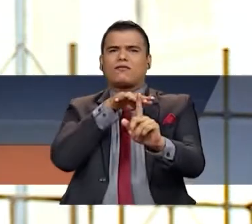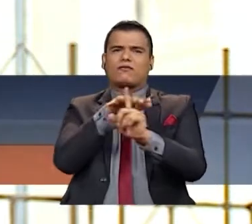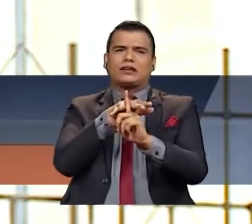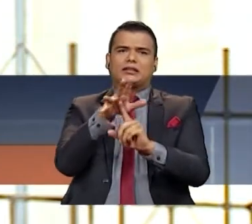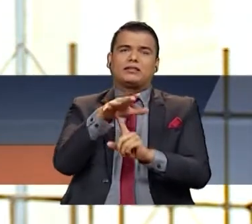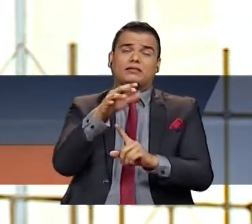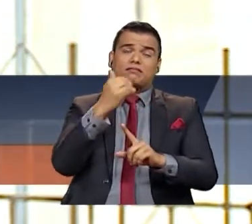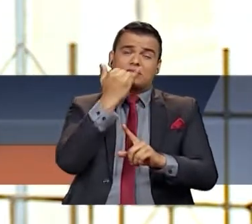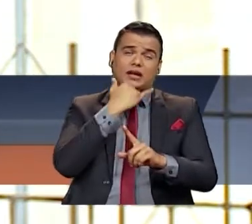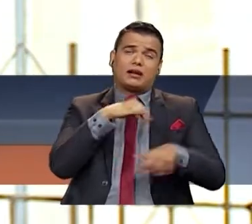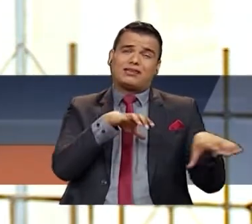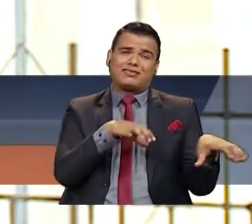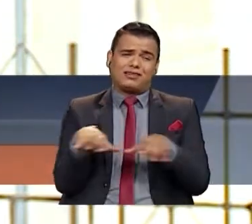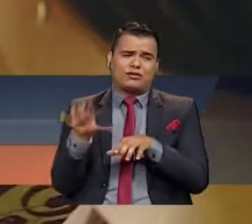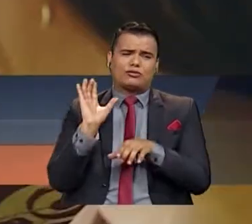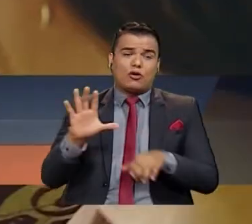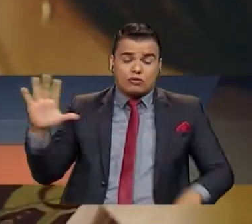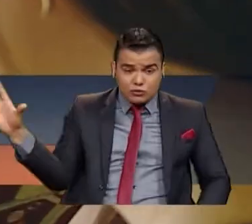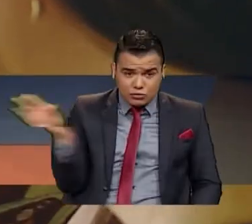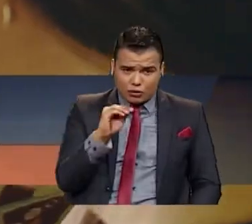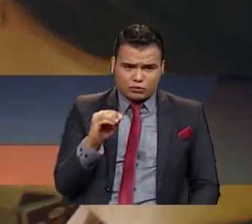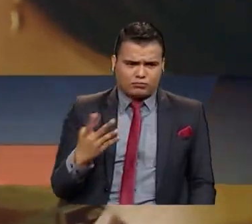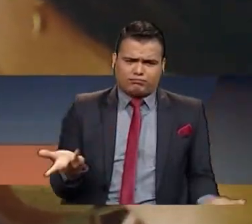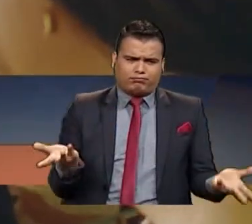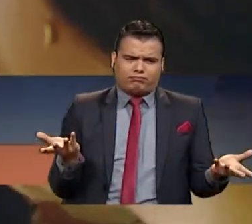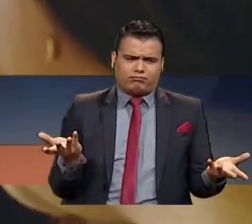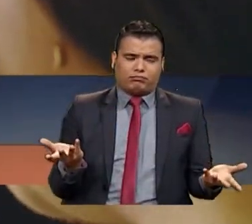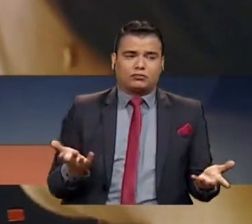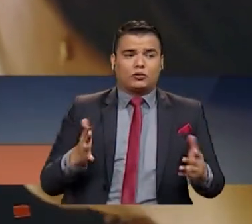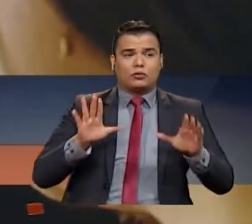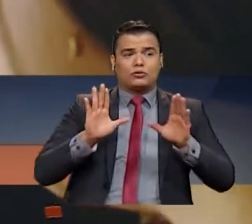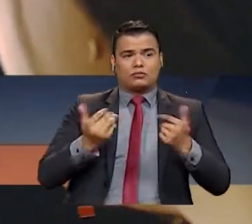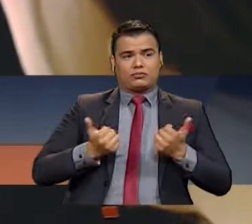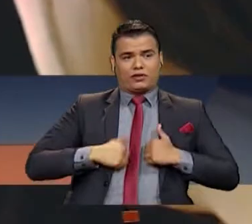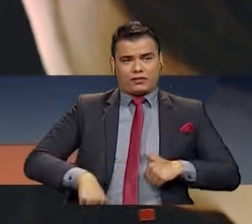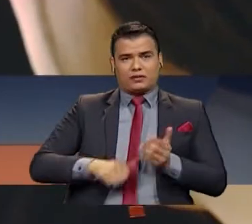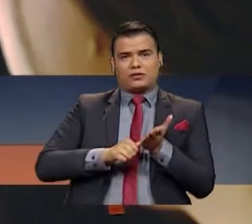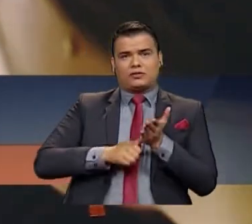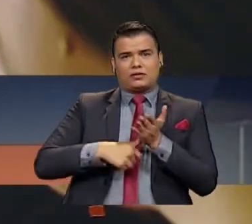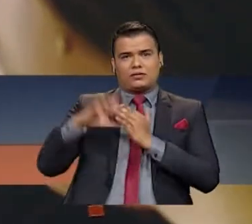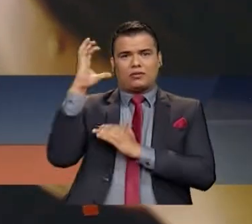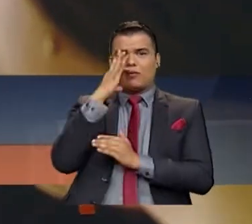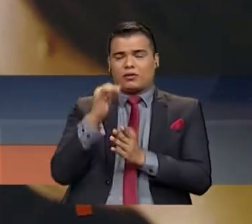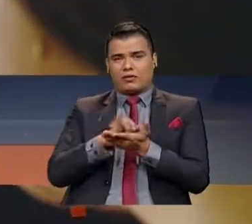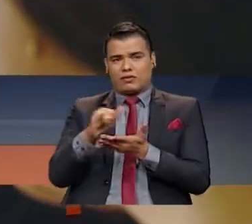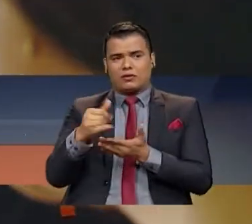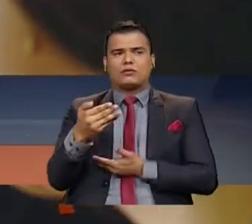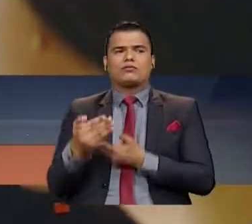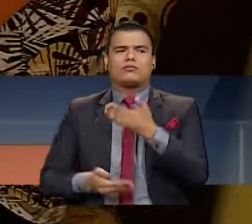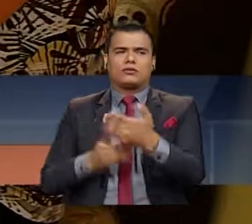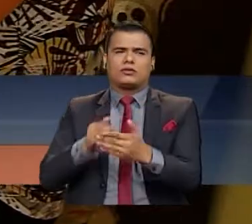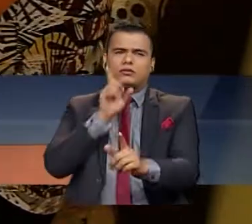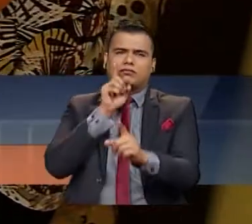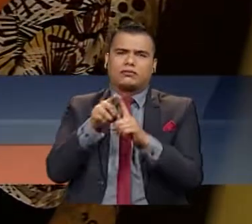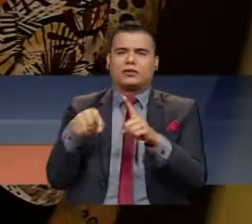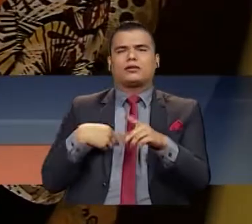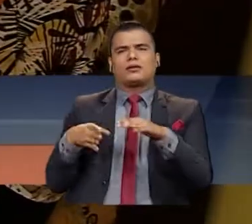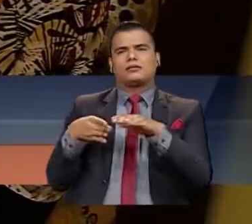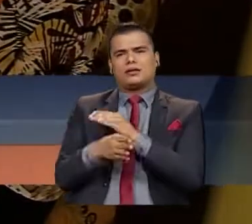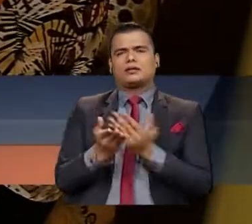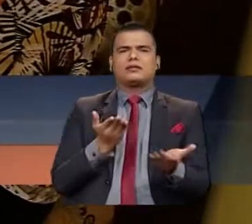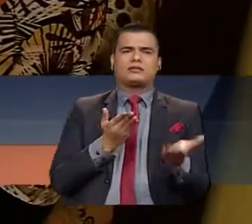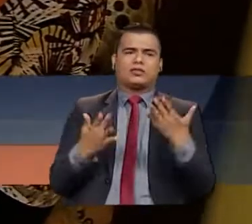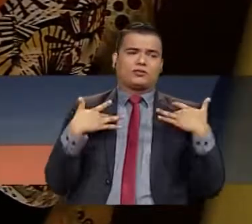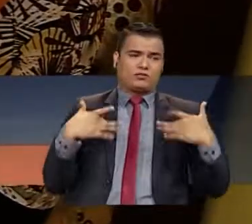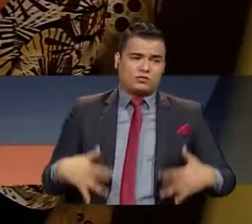se han portado mal y no somos todos. Aprovechando su condición de colombiano, don Ancísar adelanta los trámites para acceder a los servicios de